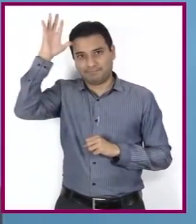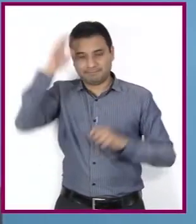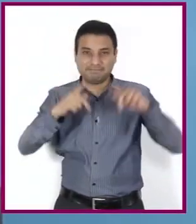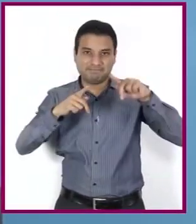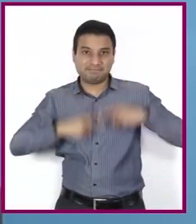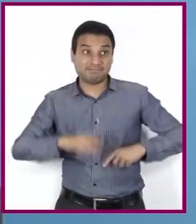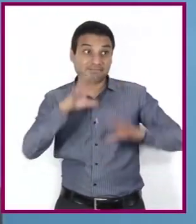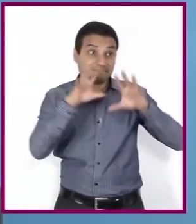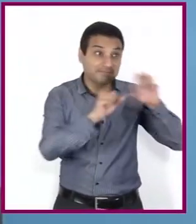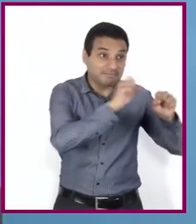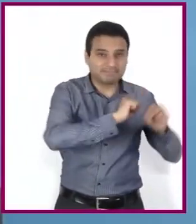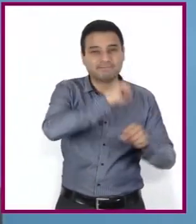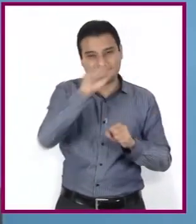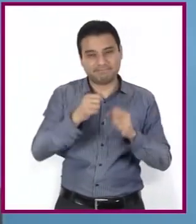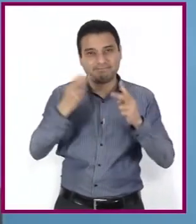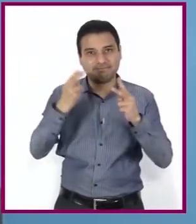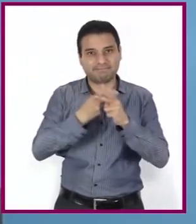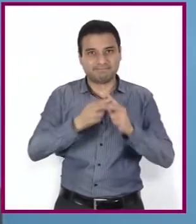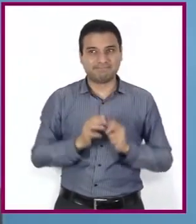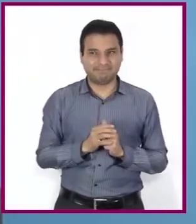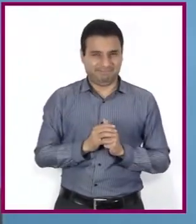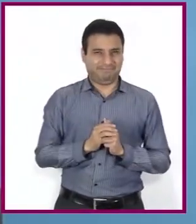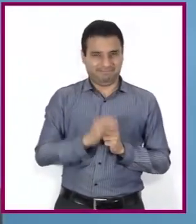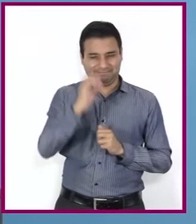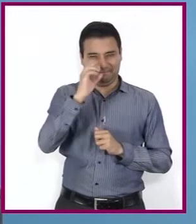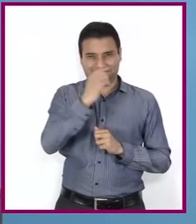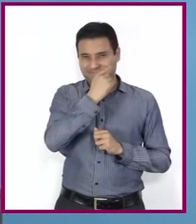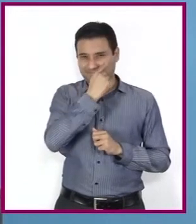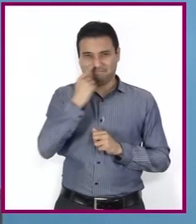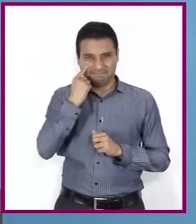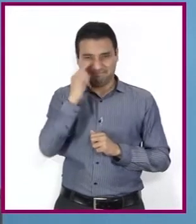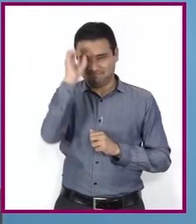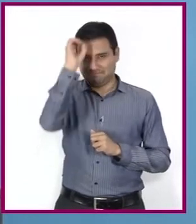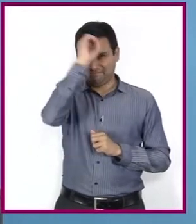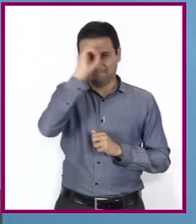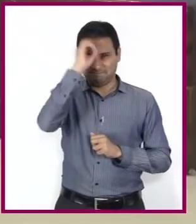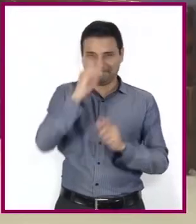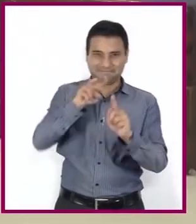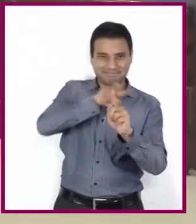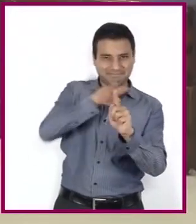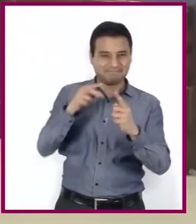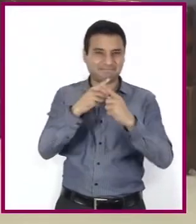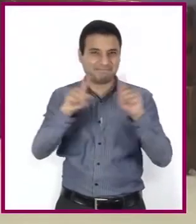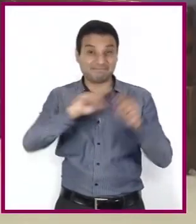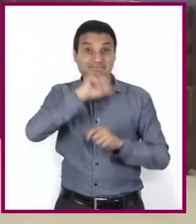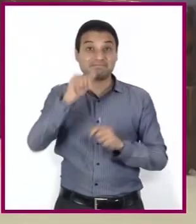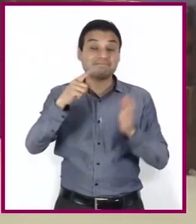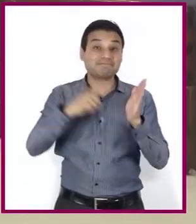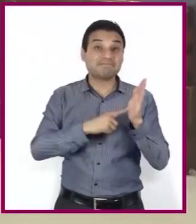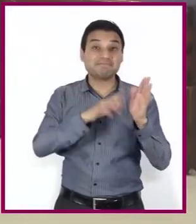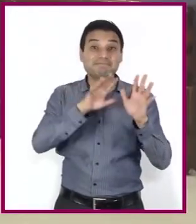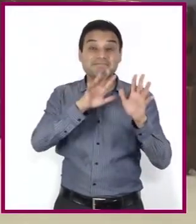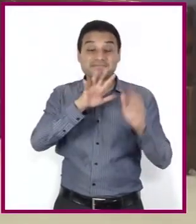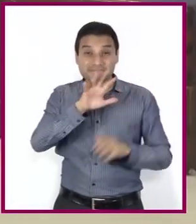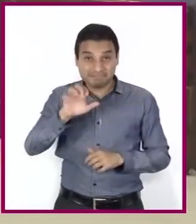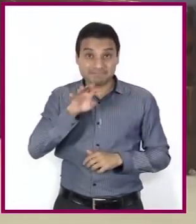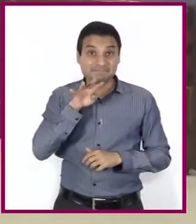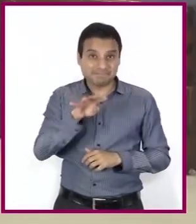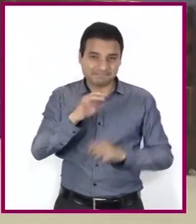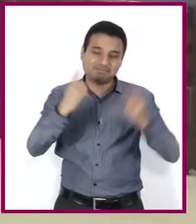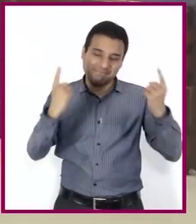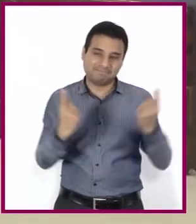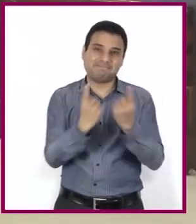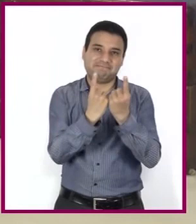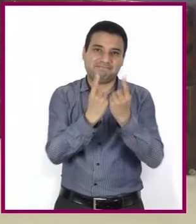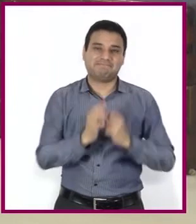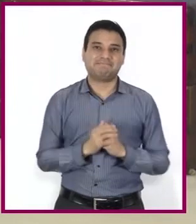dos concepciones tan diferentes de ver la guerra se encontrarían en 1519. Por ahora, hemos llegado al final de la sesión,